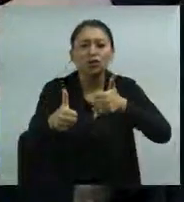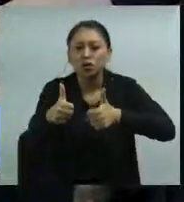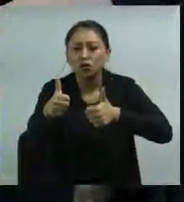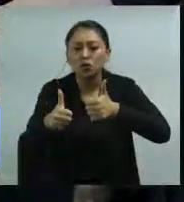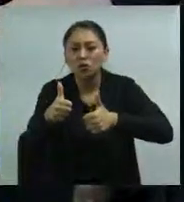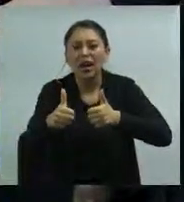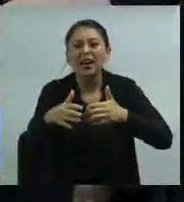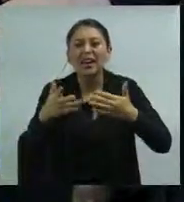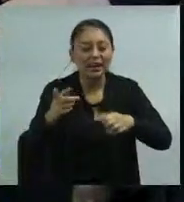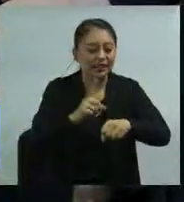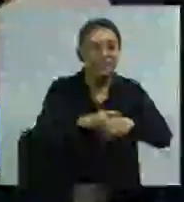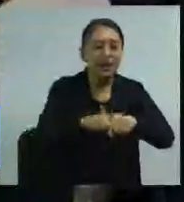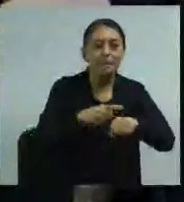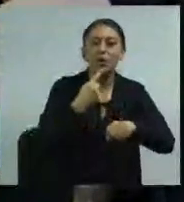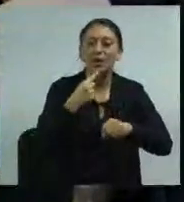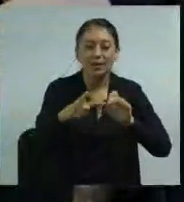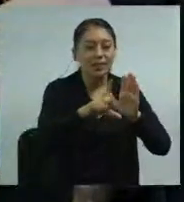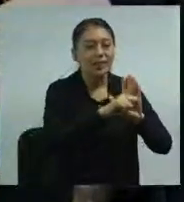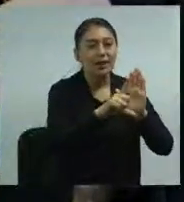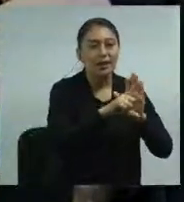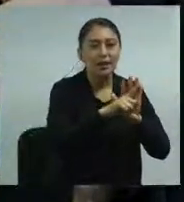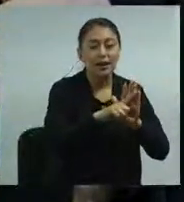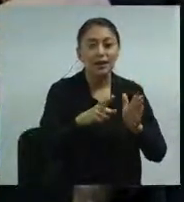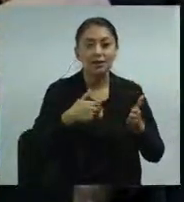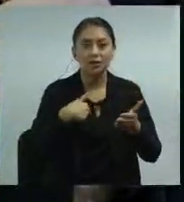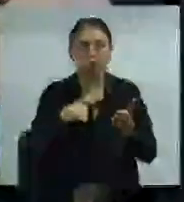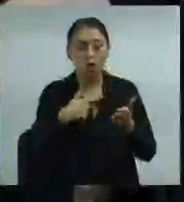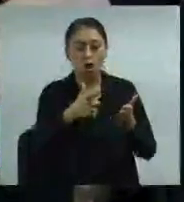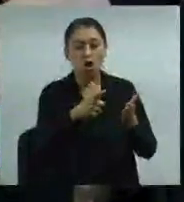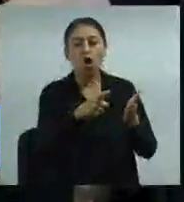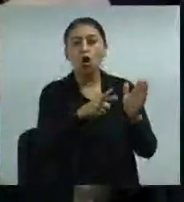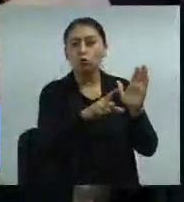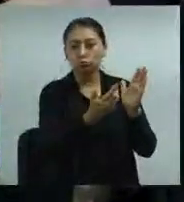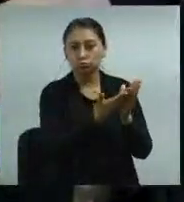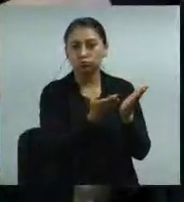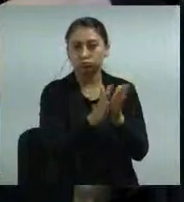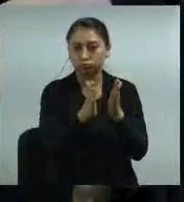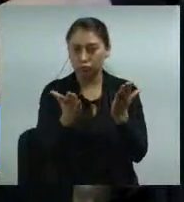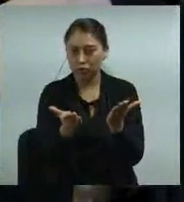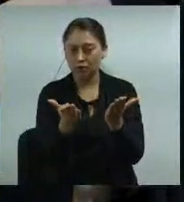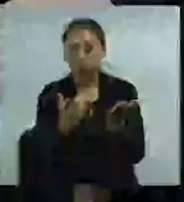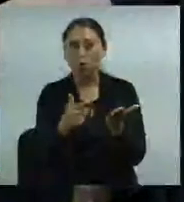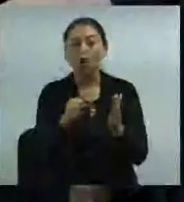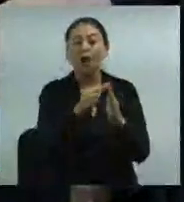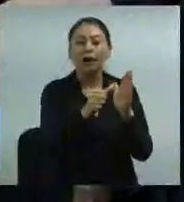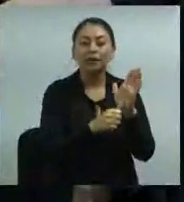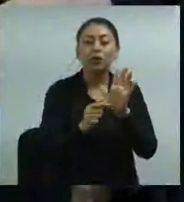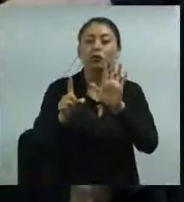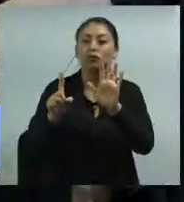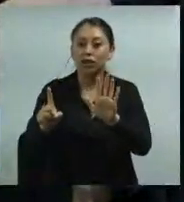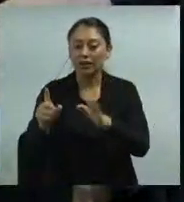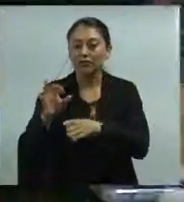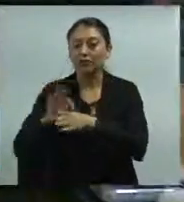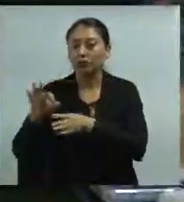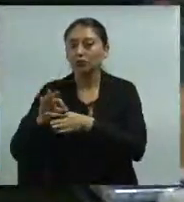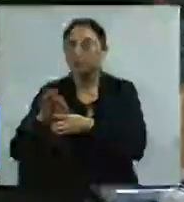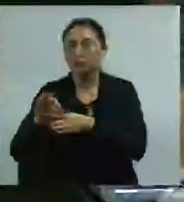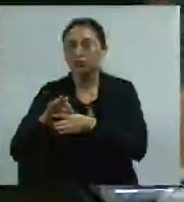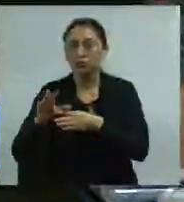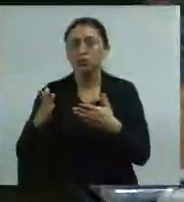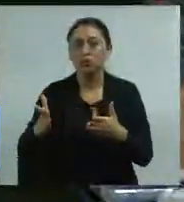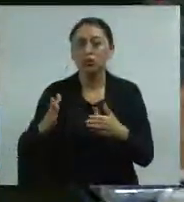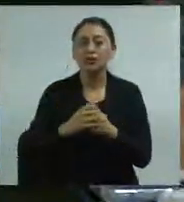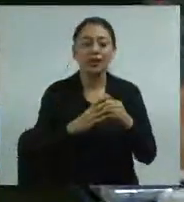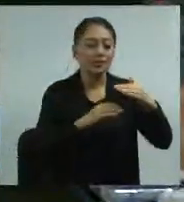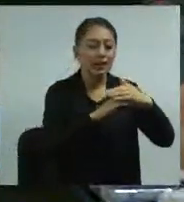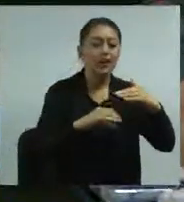la ley, tengo aquí en mis manos la ley de la carrera judicial que establece en el artículo 6 funciones y atribuciones del